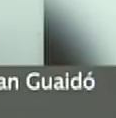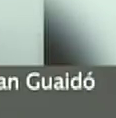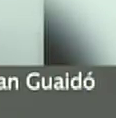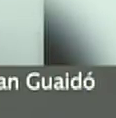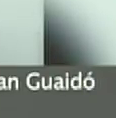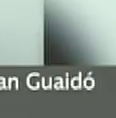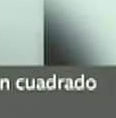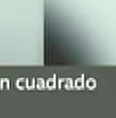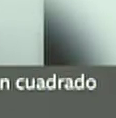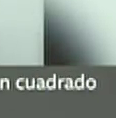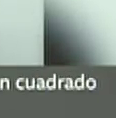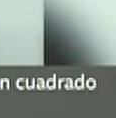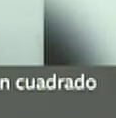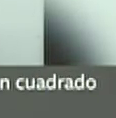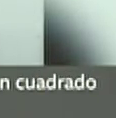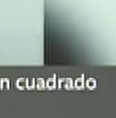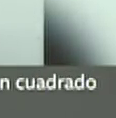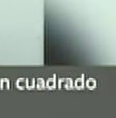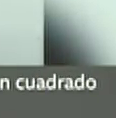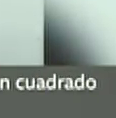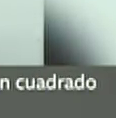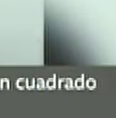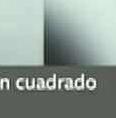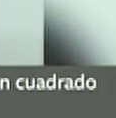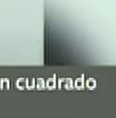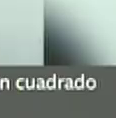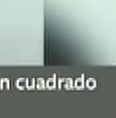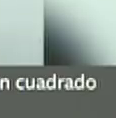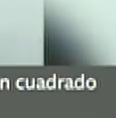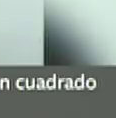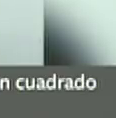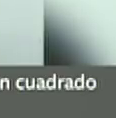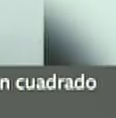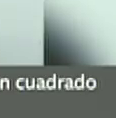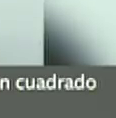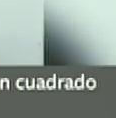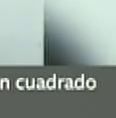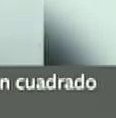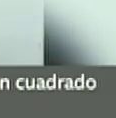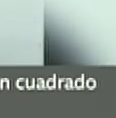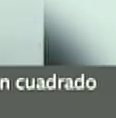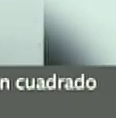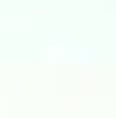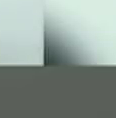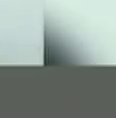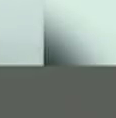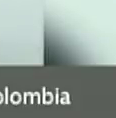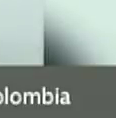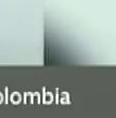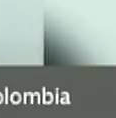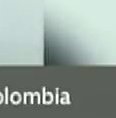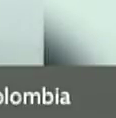en Colombia. Él manifestó que por parte del gobierno ya habían cuadrado un esquema